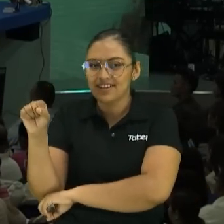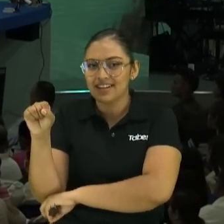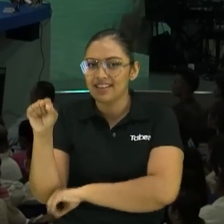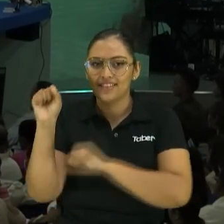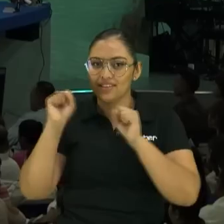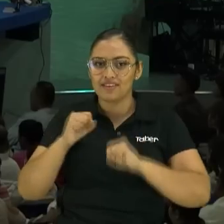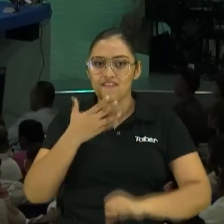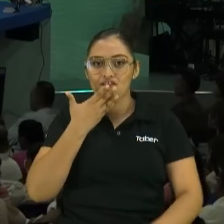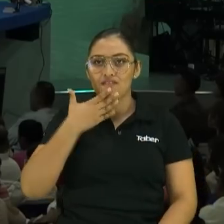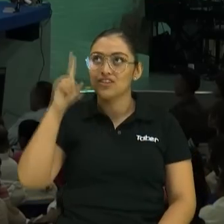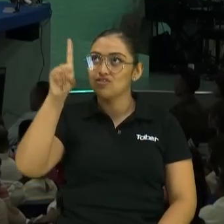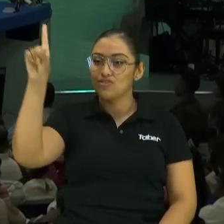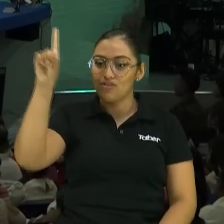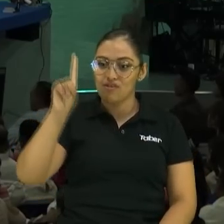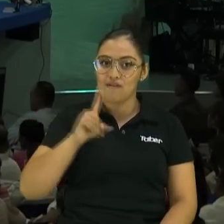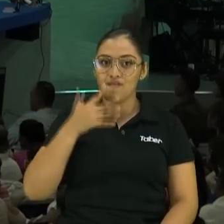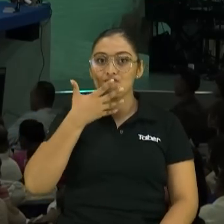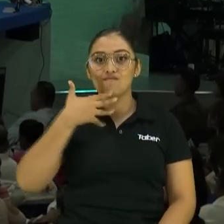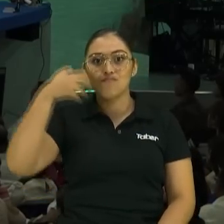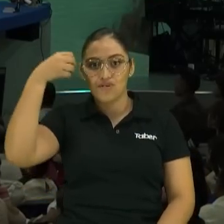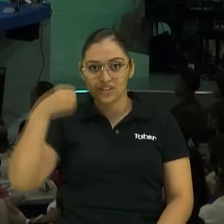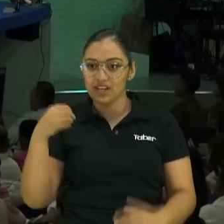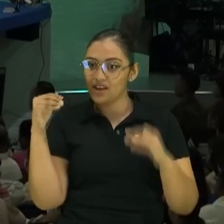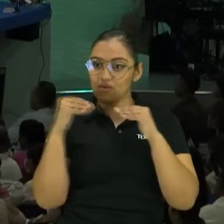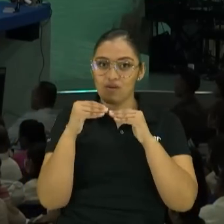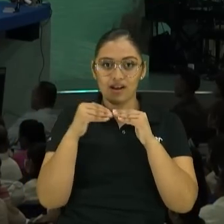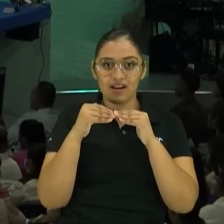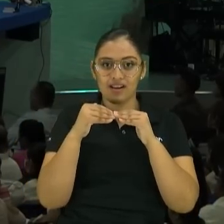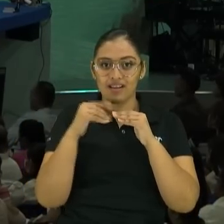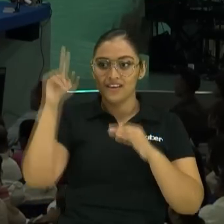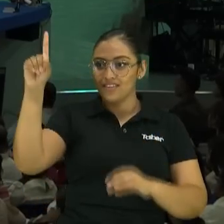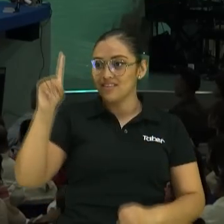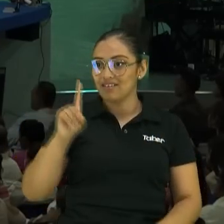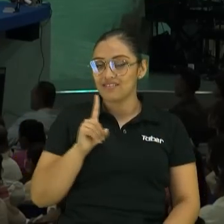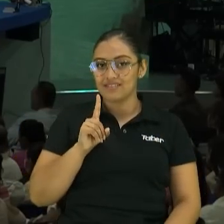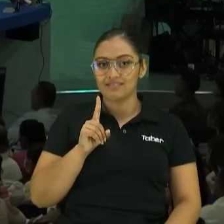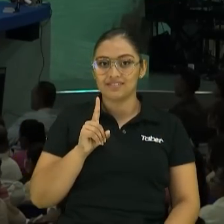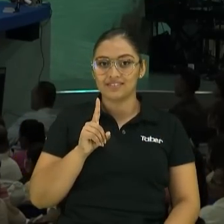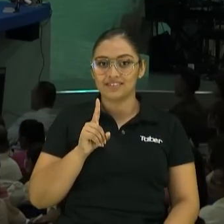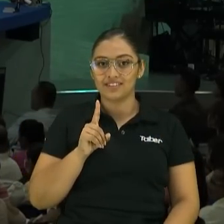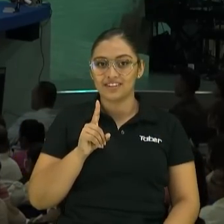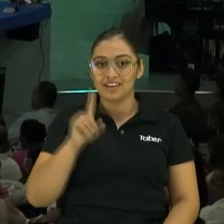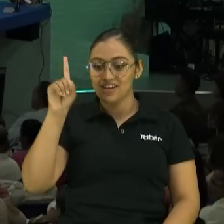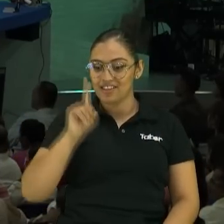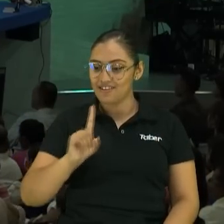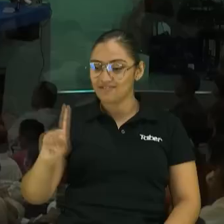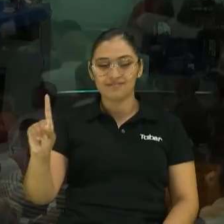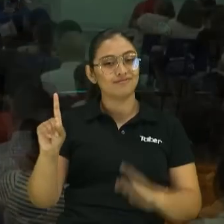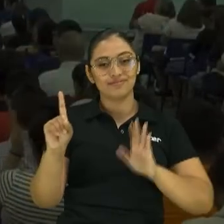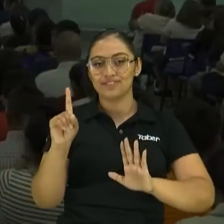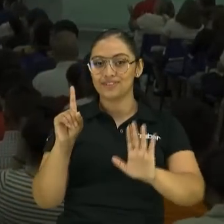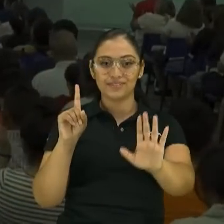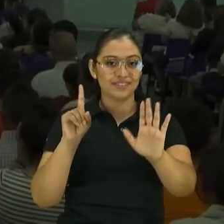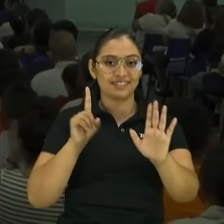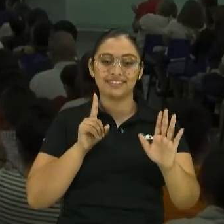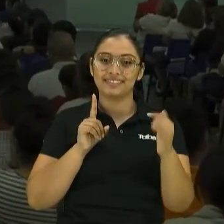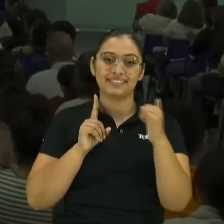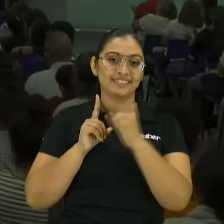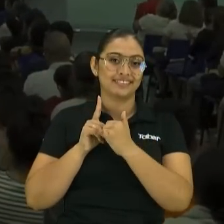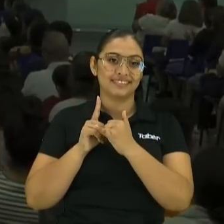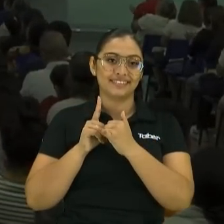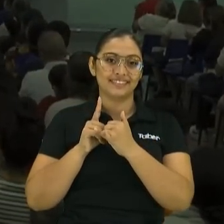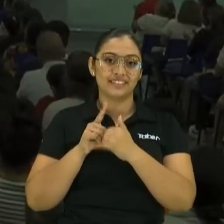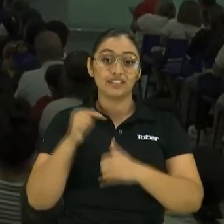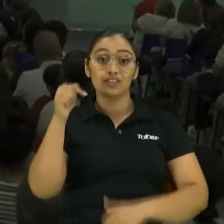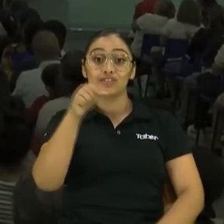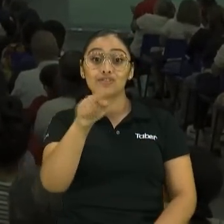estuve con Moisés estaré contigo no te dejaré ni te desampararé eso te dice Dios a ti el día de hoy tienes que volver a